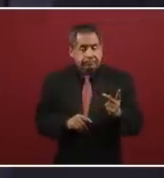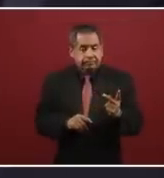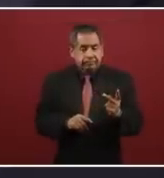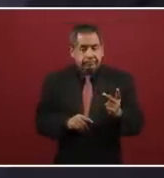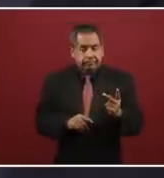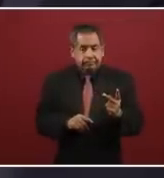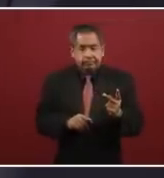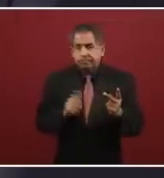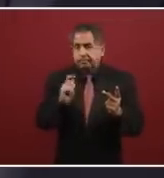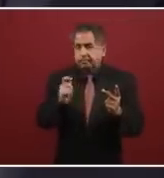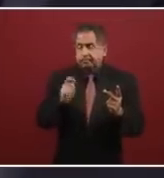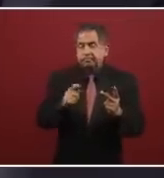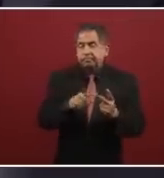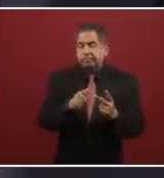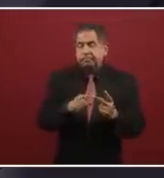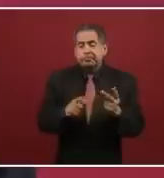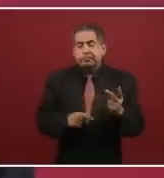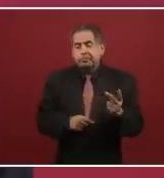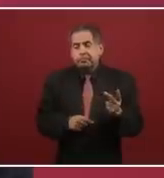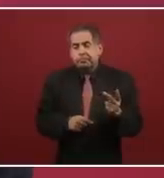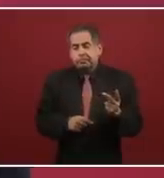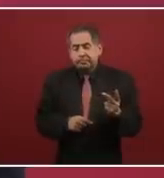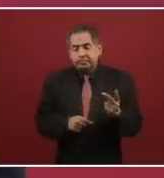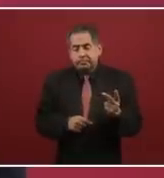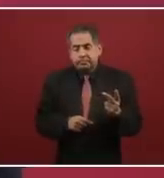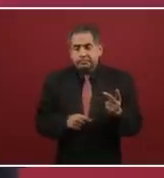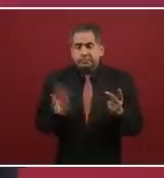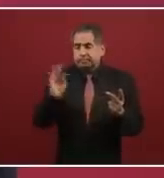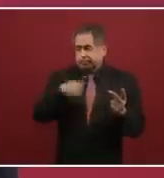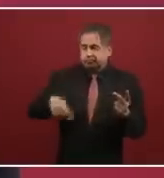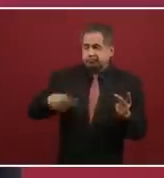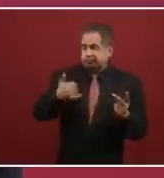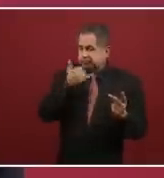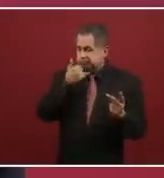Va a significar una pérdida,